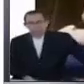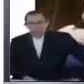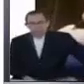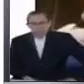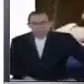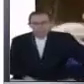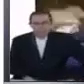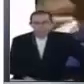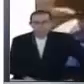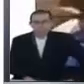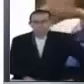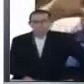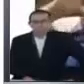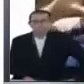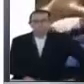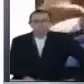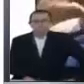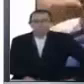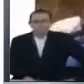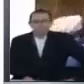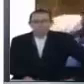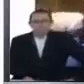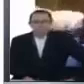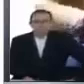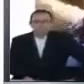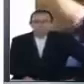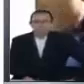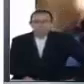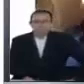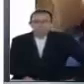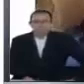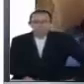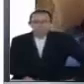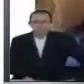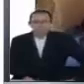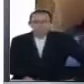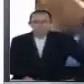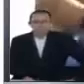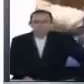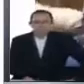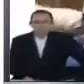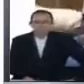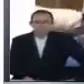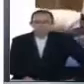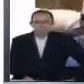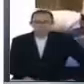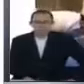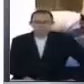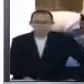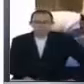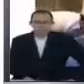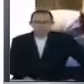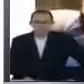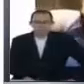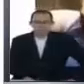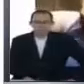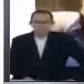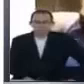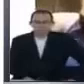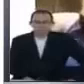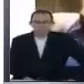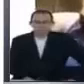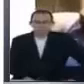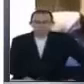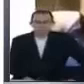conmigo. Y yo no quiero estar solo en esta oscuridad que me ata día y noche. Día y